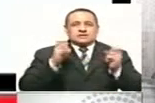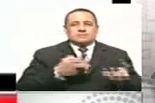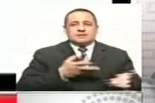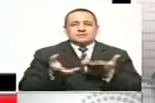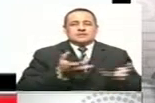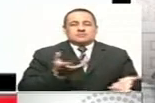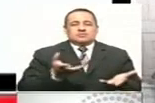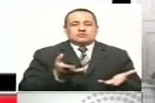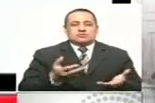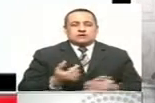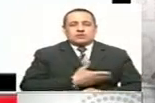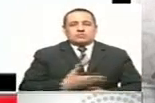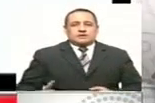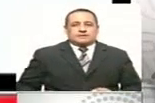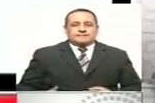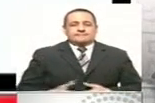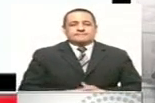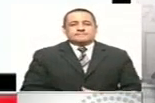servicios públicos, ¿no?